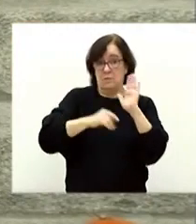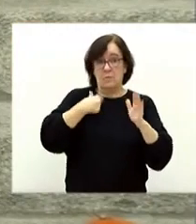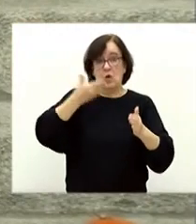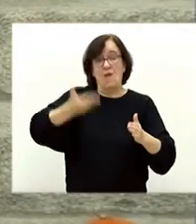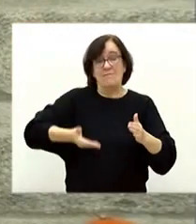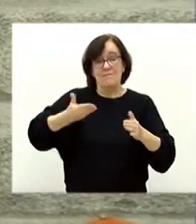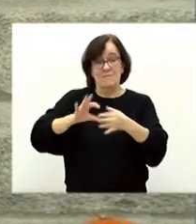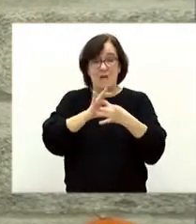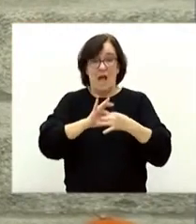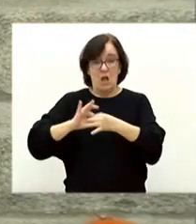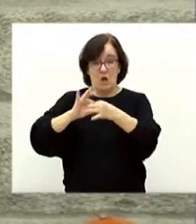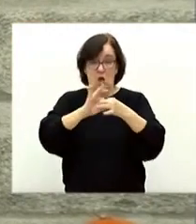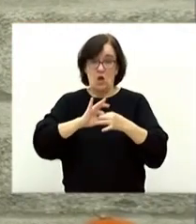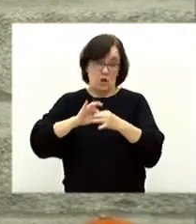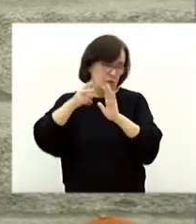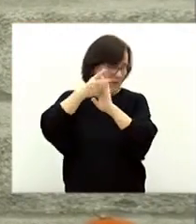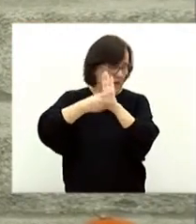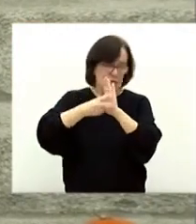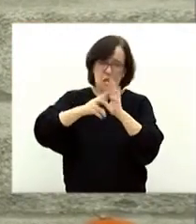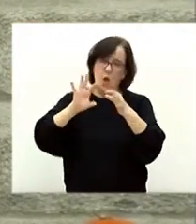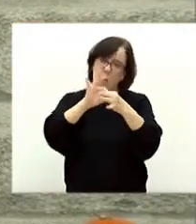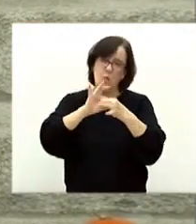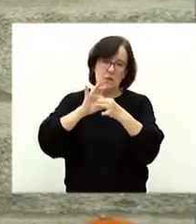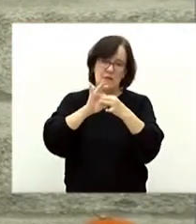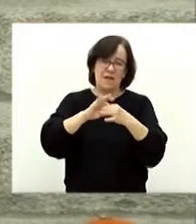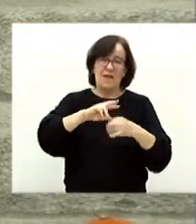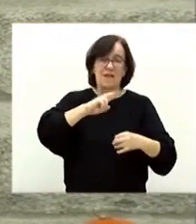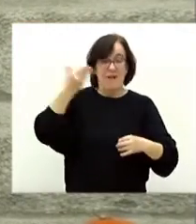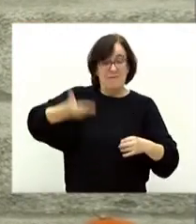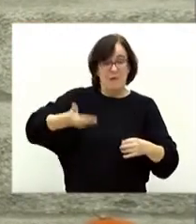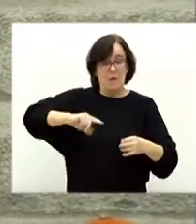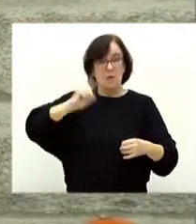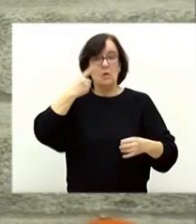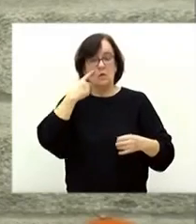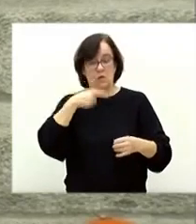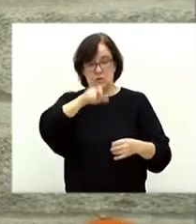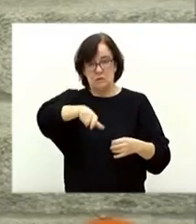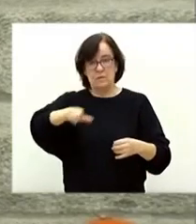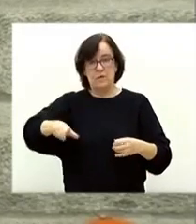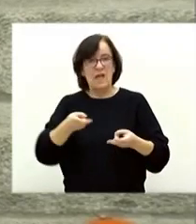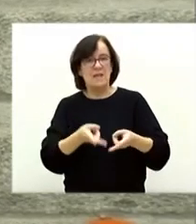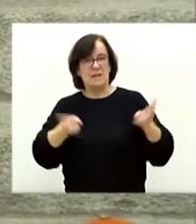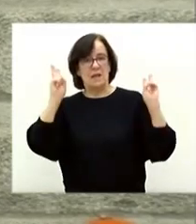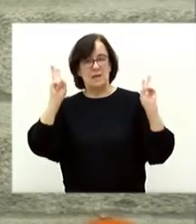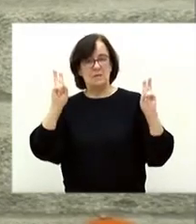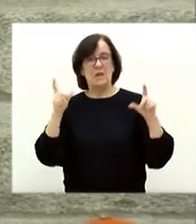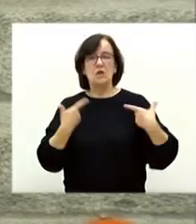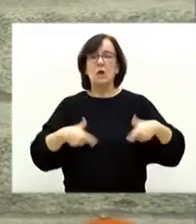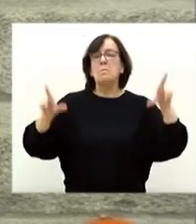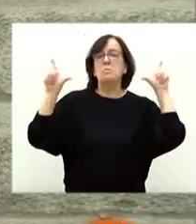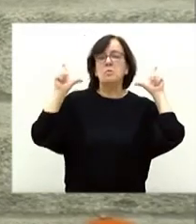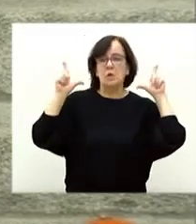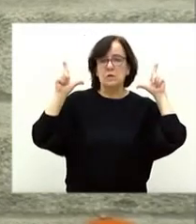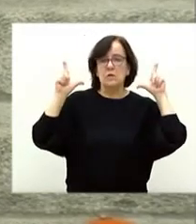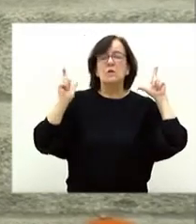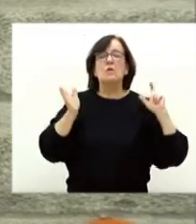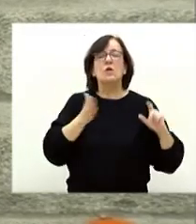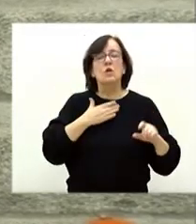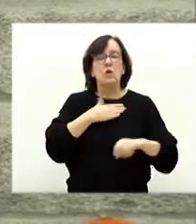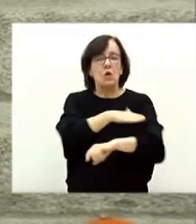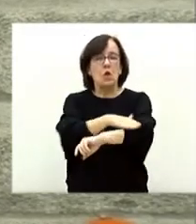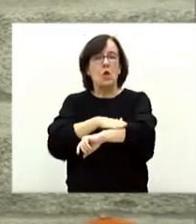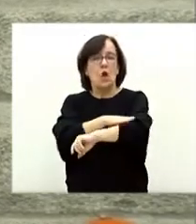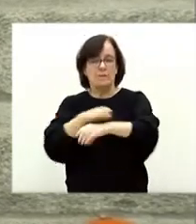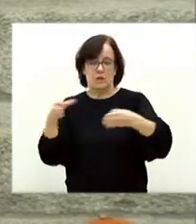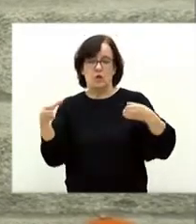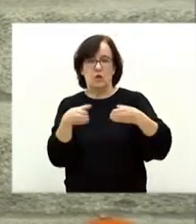unidad. Los valores que nos identifican como ciudadanos libres y protagonistas de nuestro gobierno